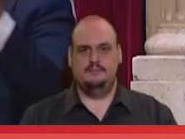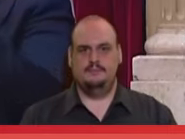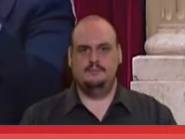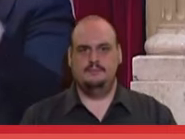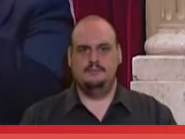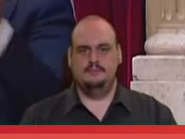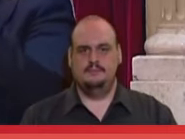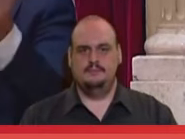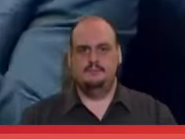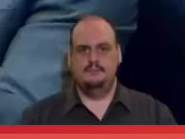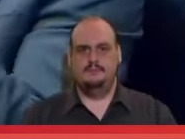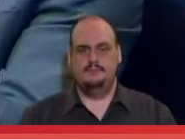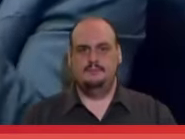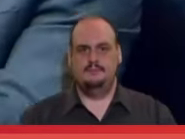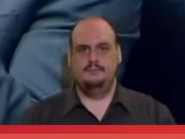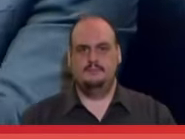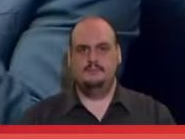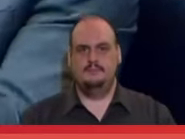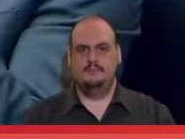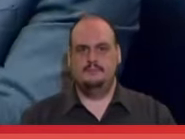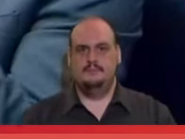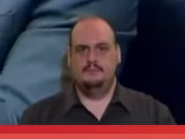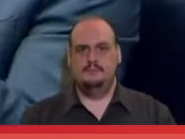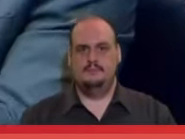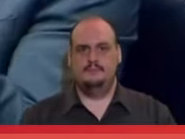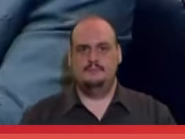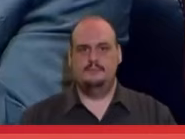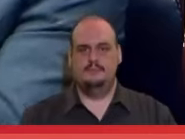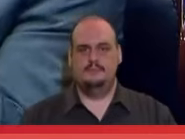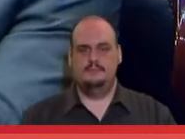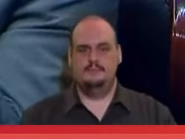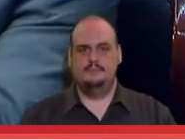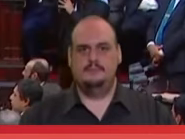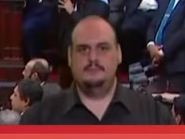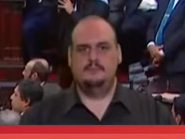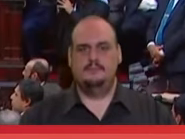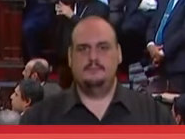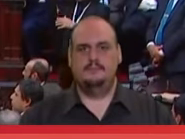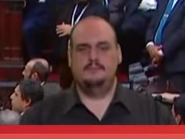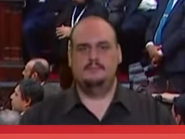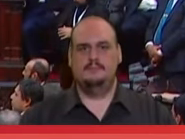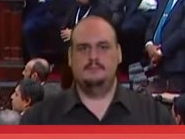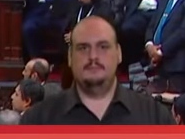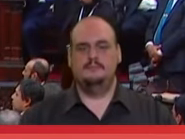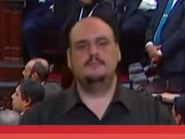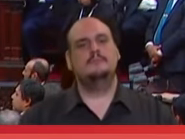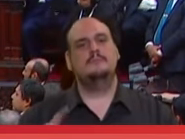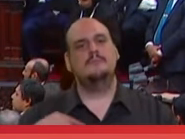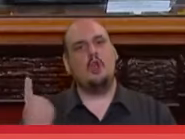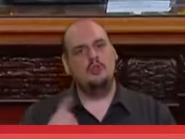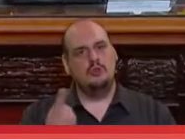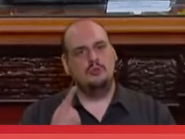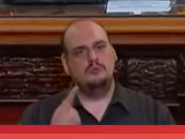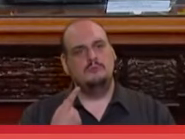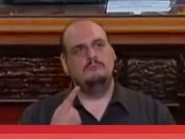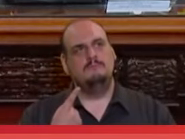Buenos Aires, me decían, bueno, ¿y cómo van a hacer? Usted va a firmar un pacto que los obligue a tener superávit fiscal. Y si en Córdoba hace